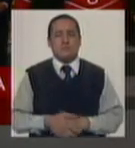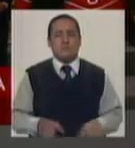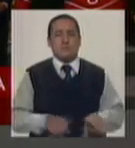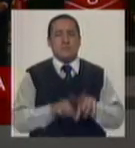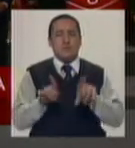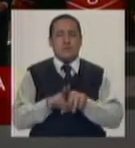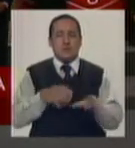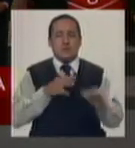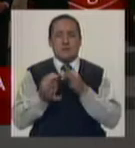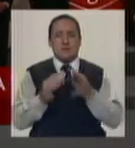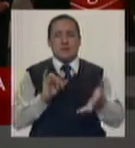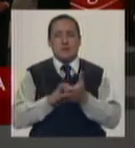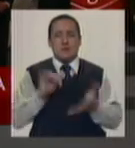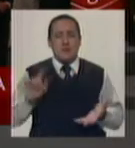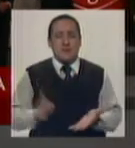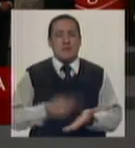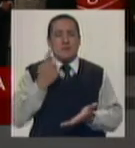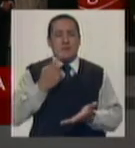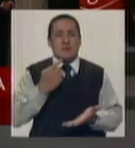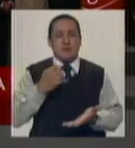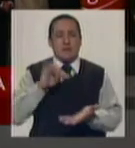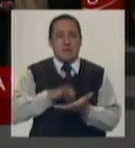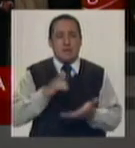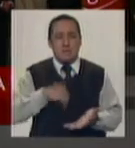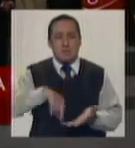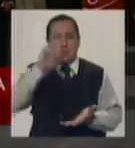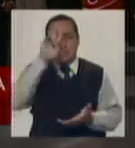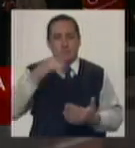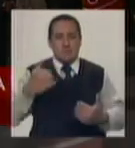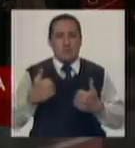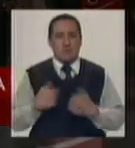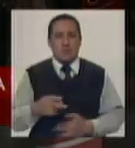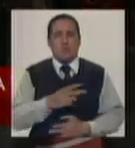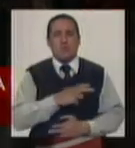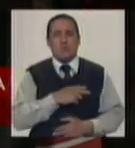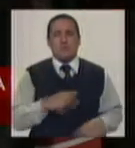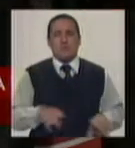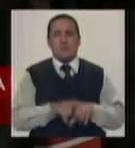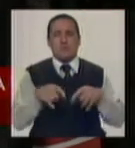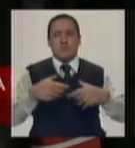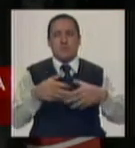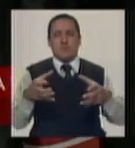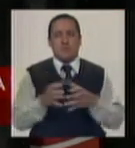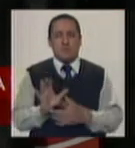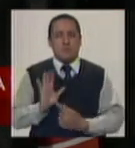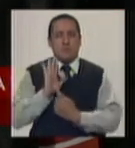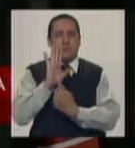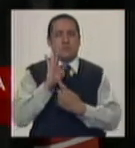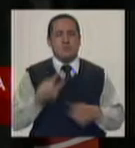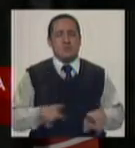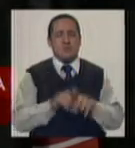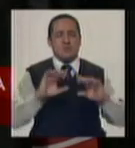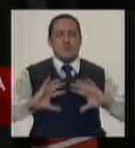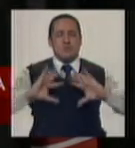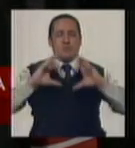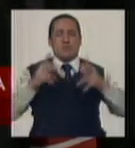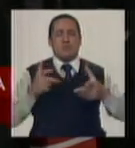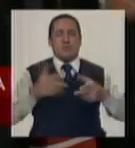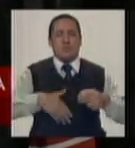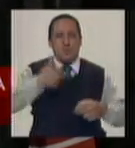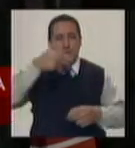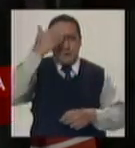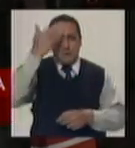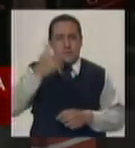Destacó también que es la primera vez que el Perú tiene el honor de recibir a una delegación tan representativa del mundo árabe. En